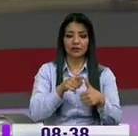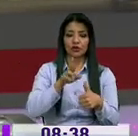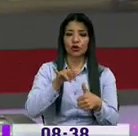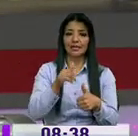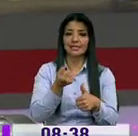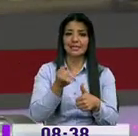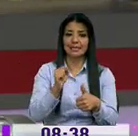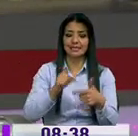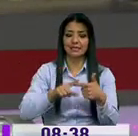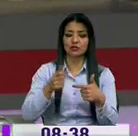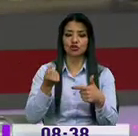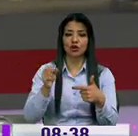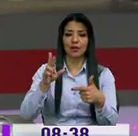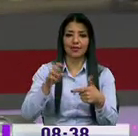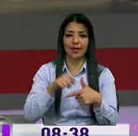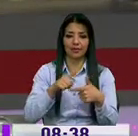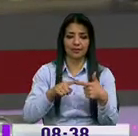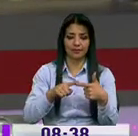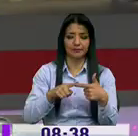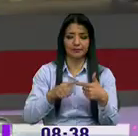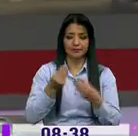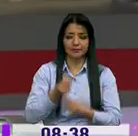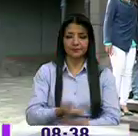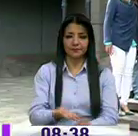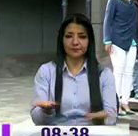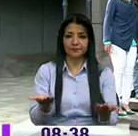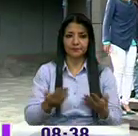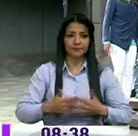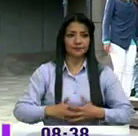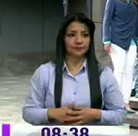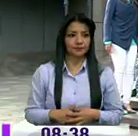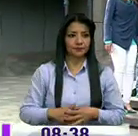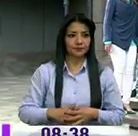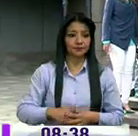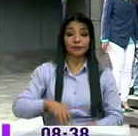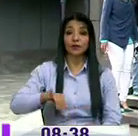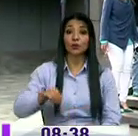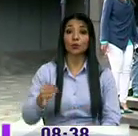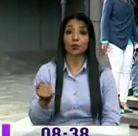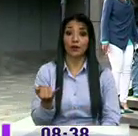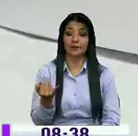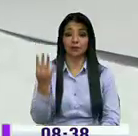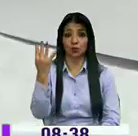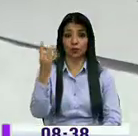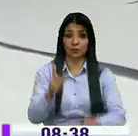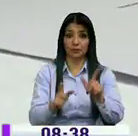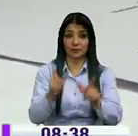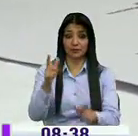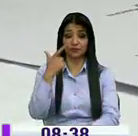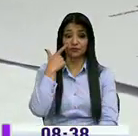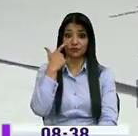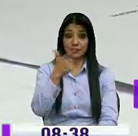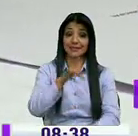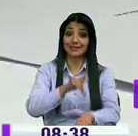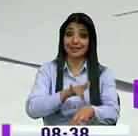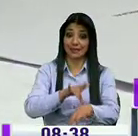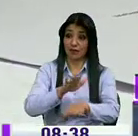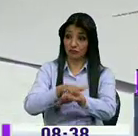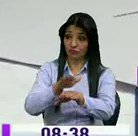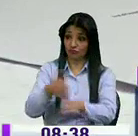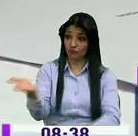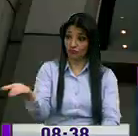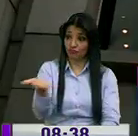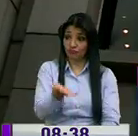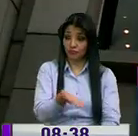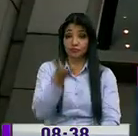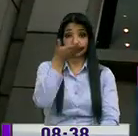y Soledad Buendía. Veamos. Este jueves, tres de los cuatro citados por la Fiscalía General del Estado no se presentaron a rendir